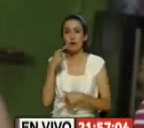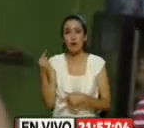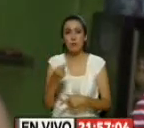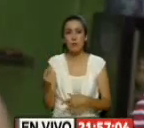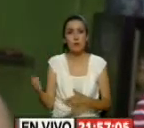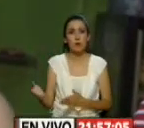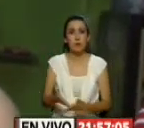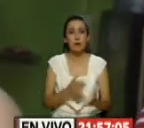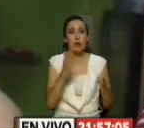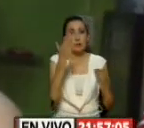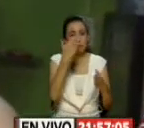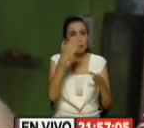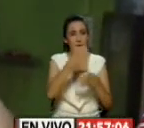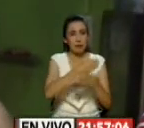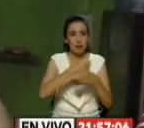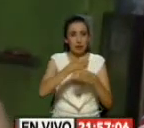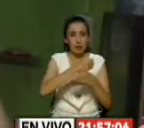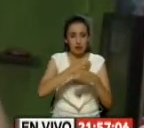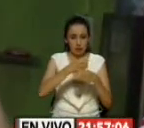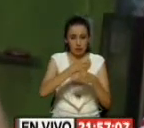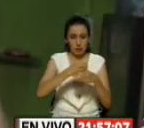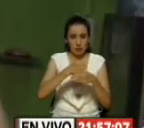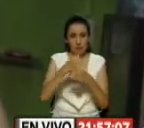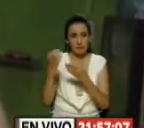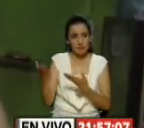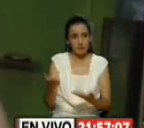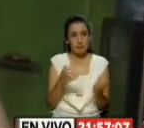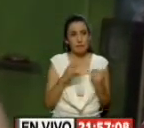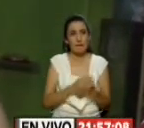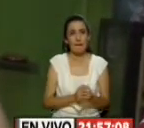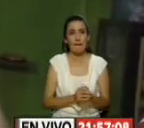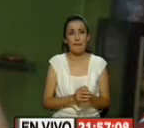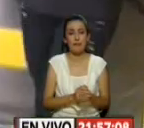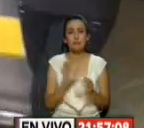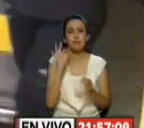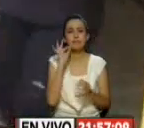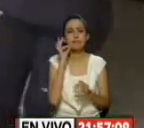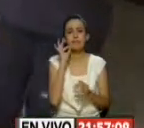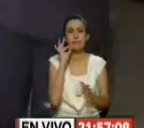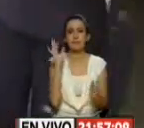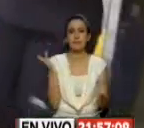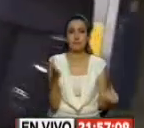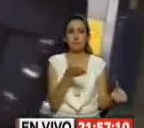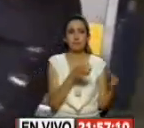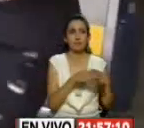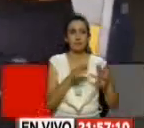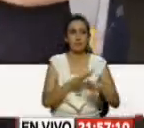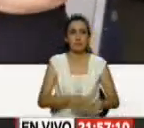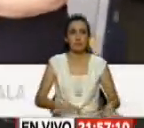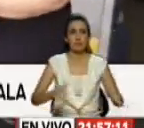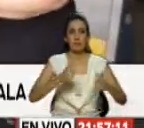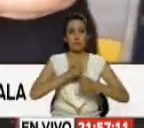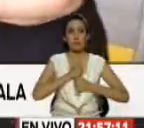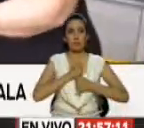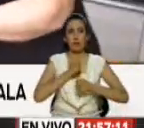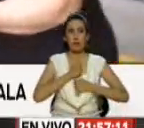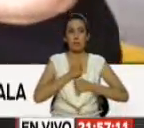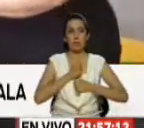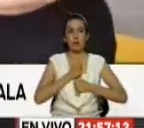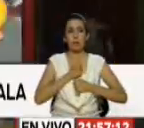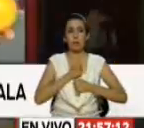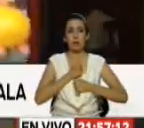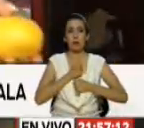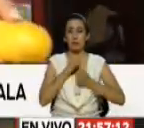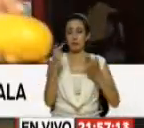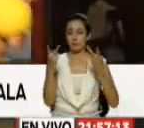se vengan a tomar su tacita de café, y que son muy sabrosos. Iralda Tinoco, propietaria del lugar, nos invita a